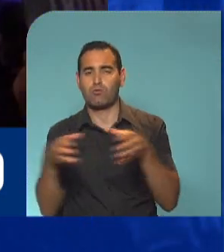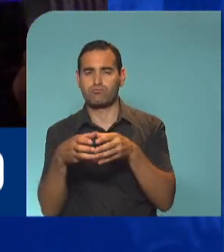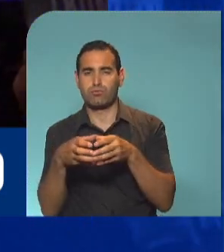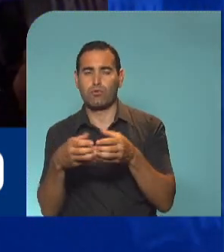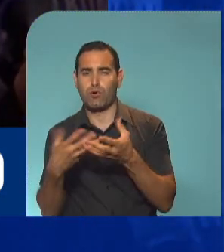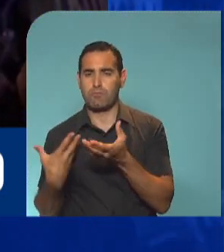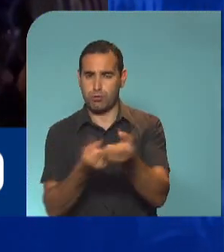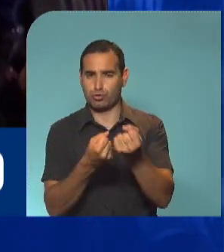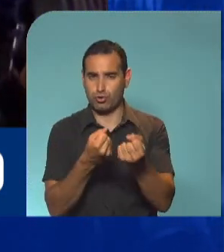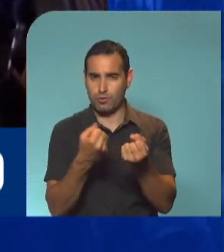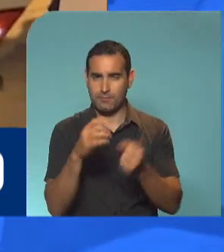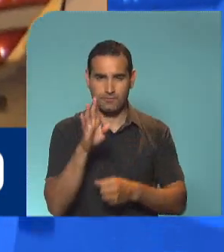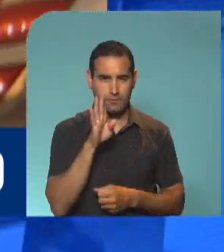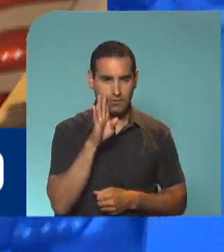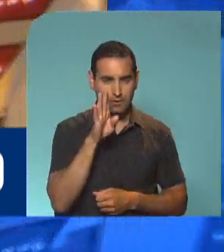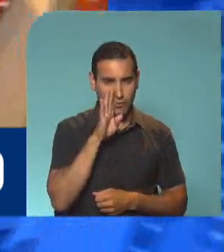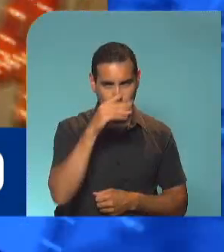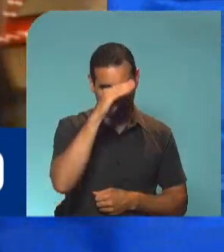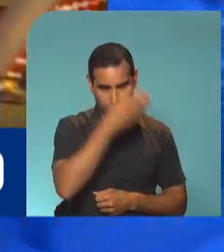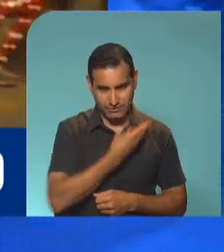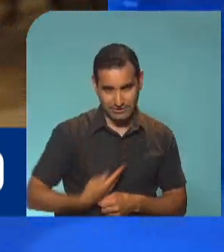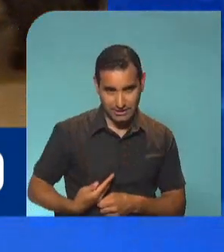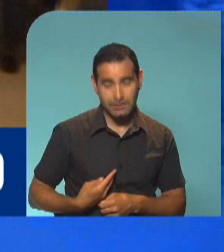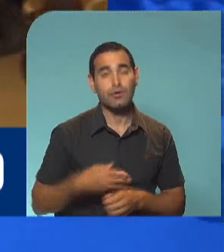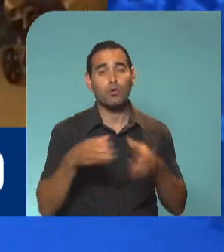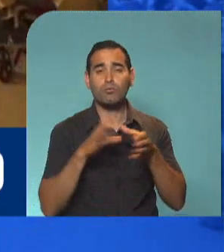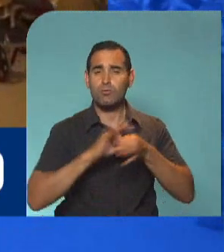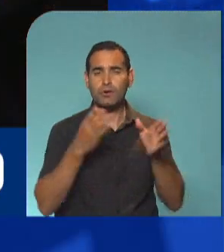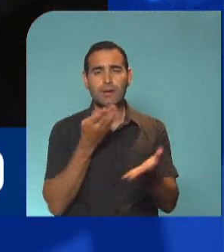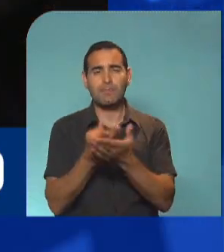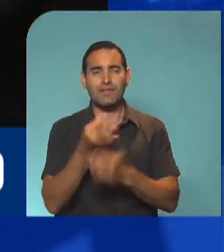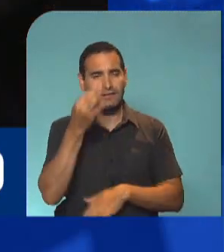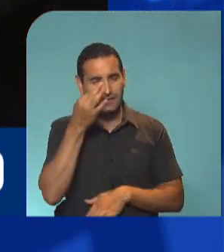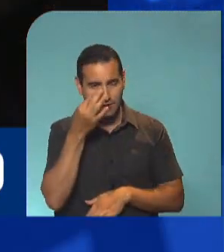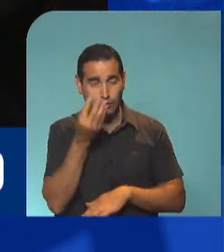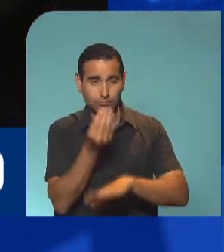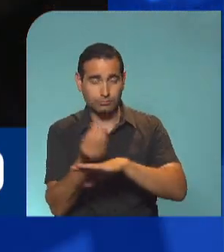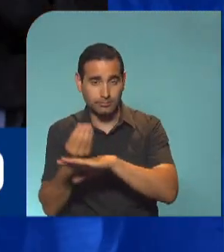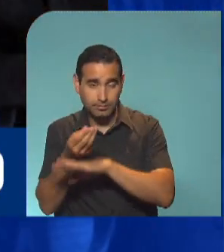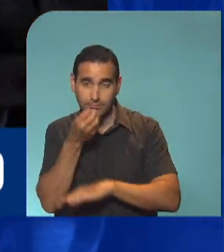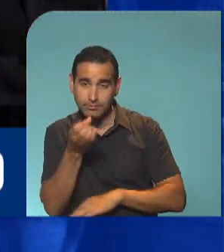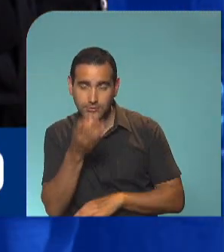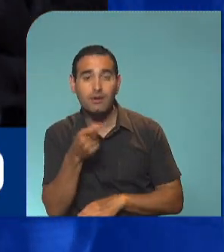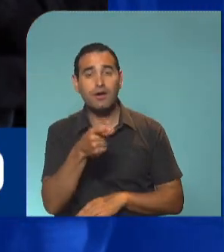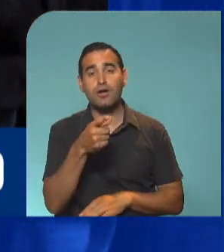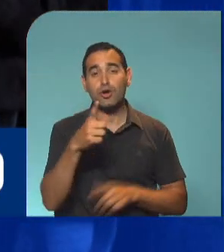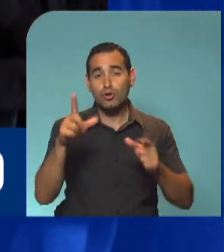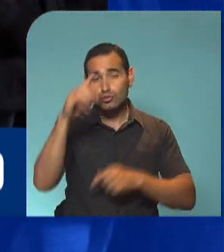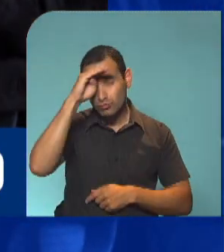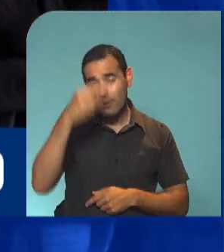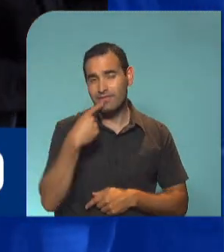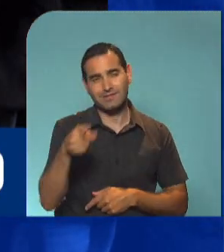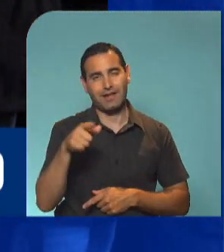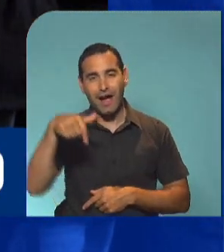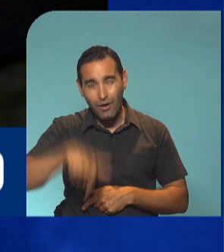presidente y los demócratas piden más testimonios. Trump considera que este hecho ha disparado su